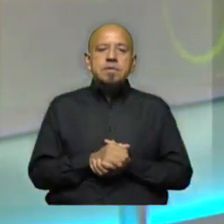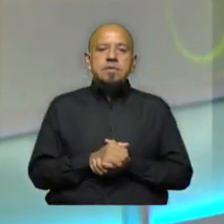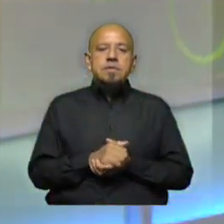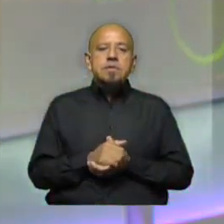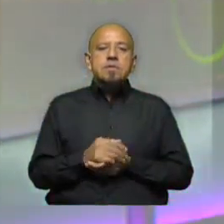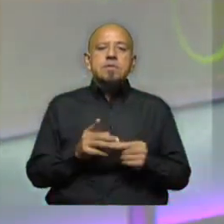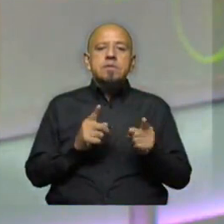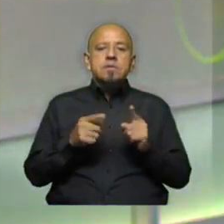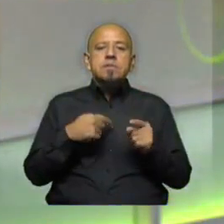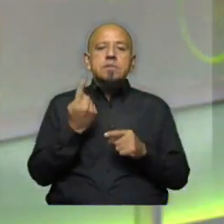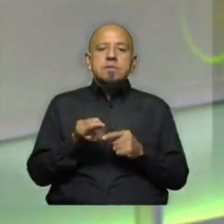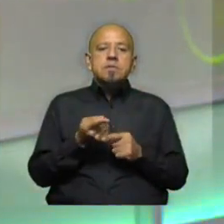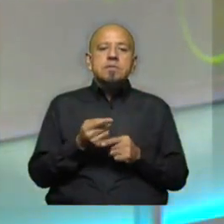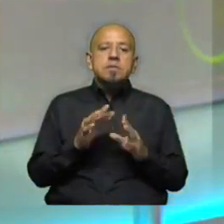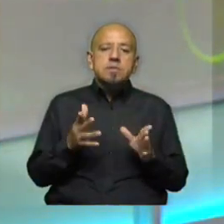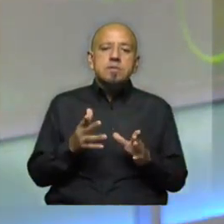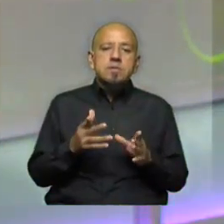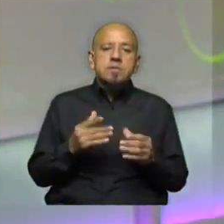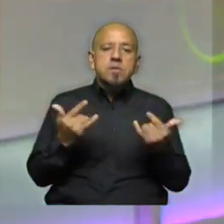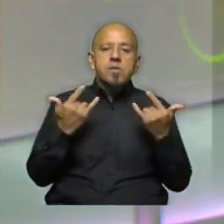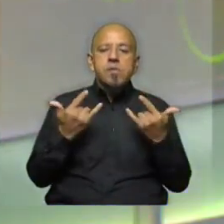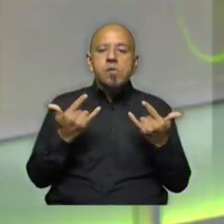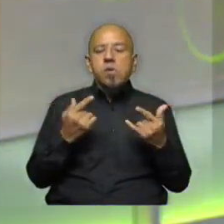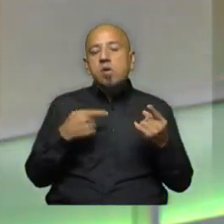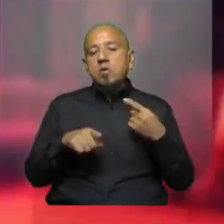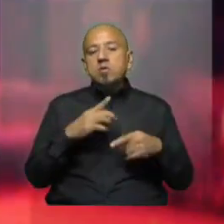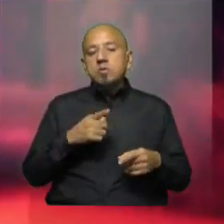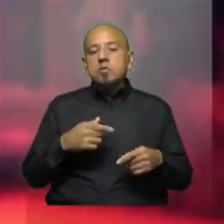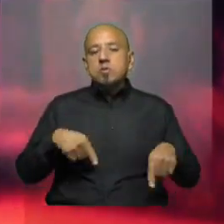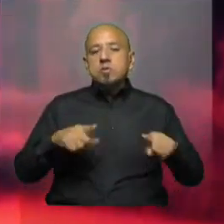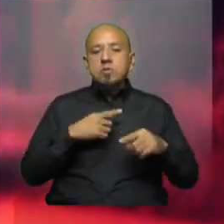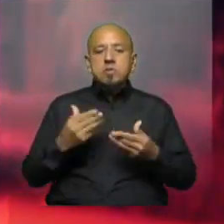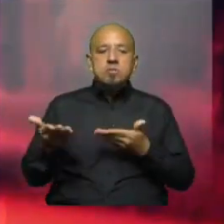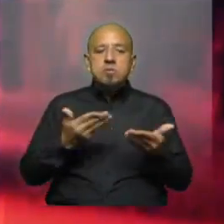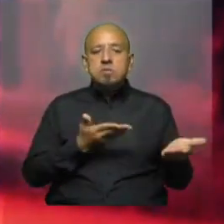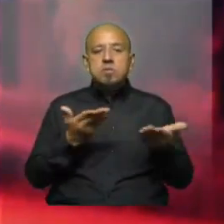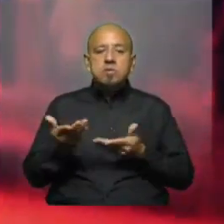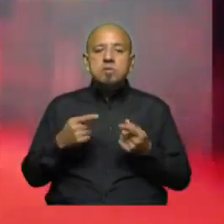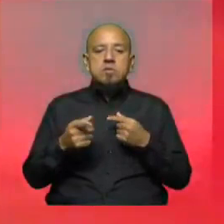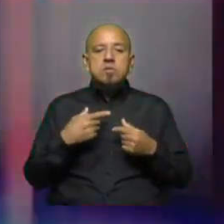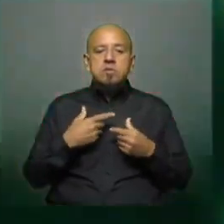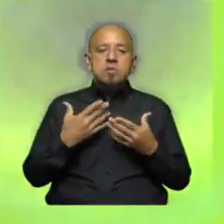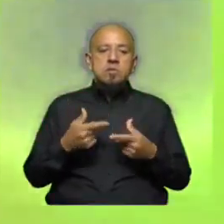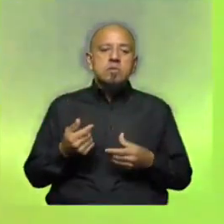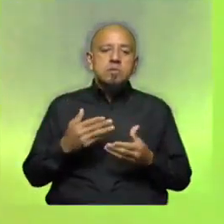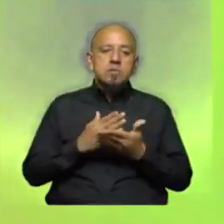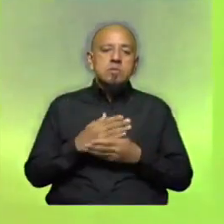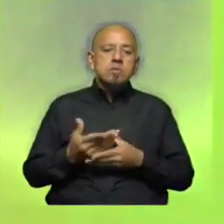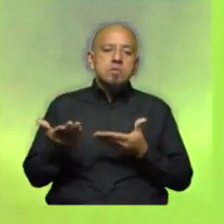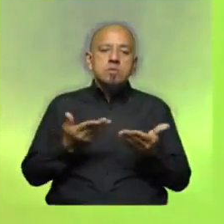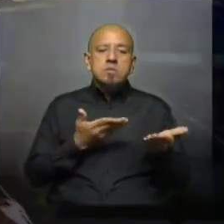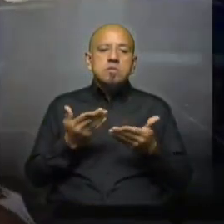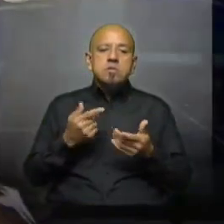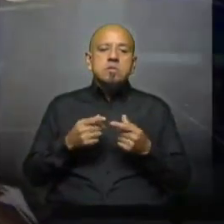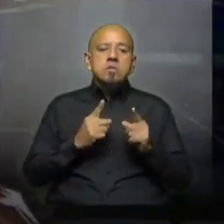para este show o es concierto rockero? Es concierto rockero con invitados. Con invitados que queremos mucho, siempre me gusta invitar. ¿Se pueden decir?